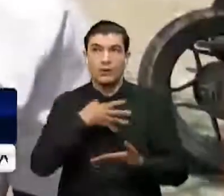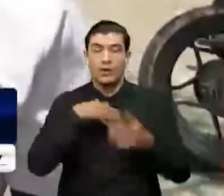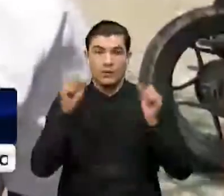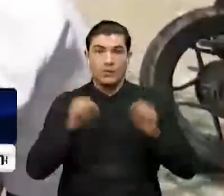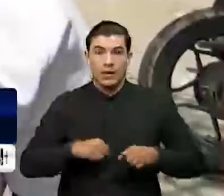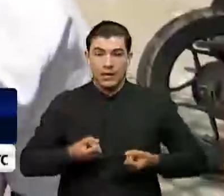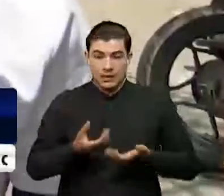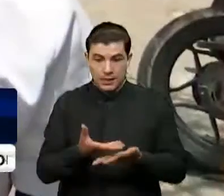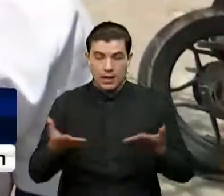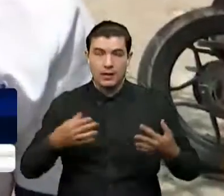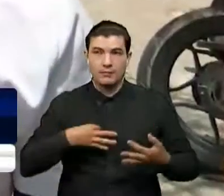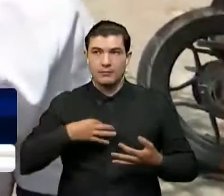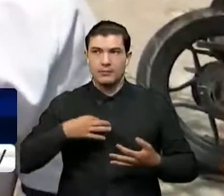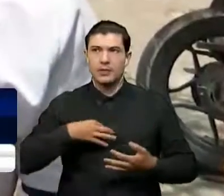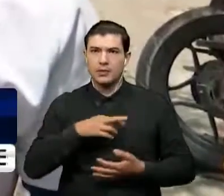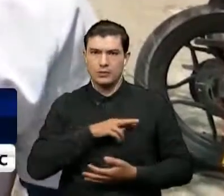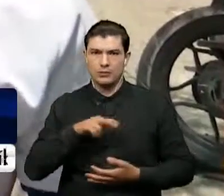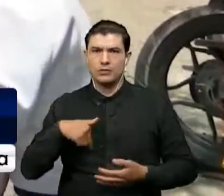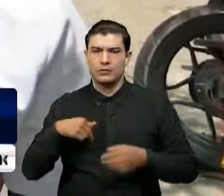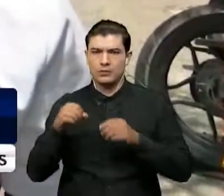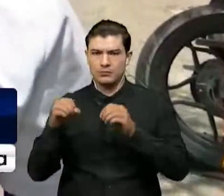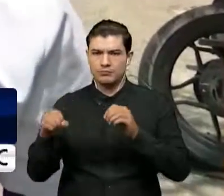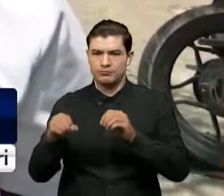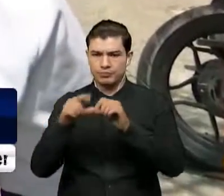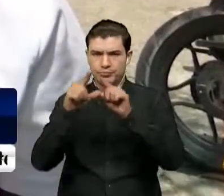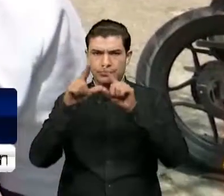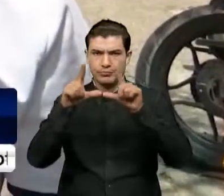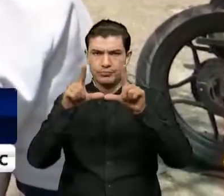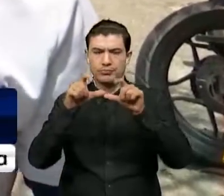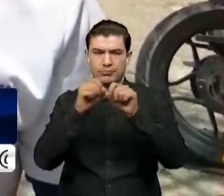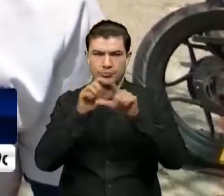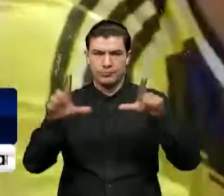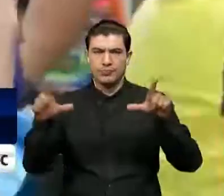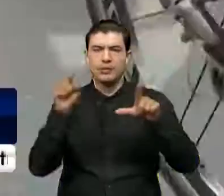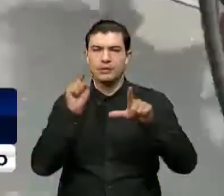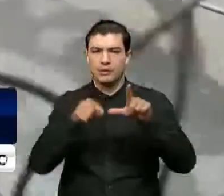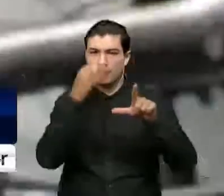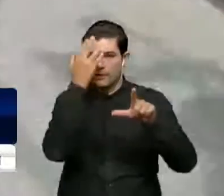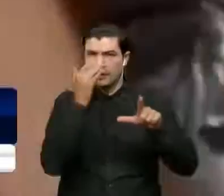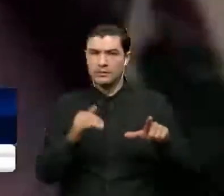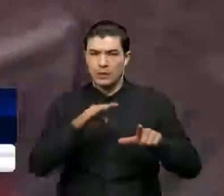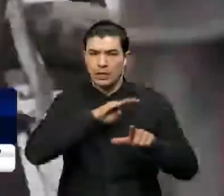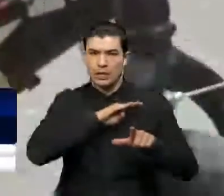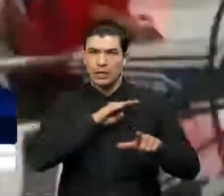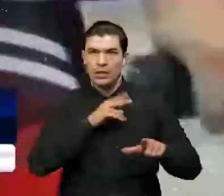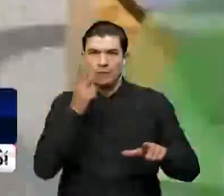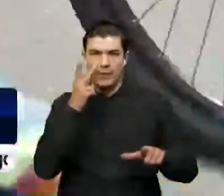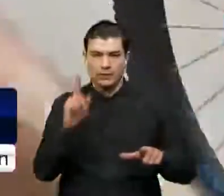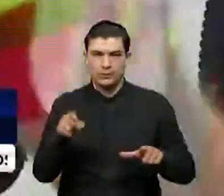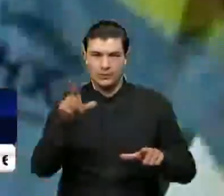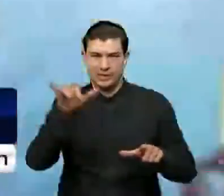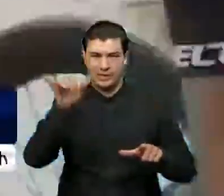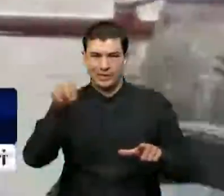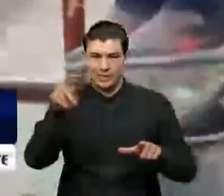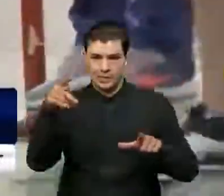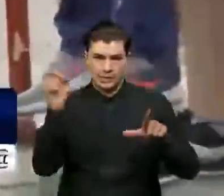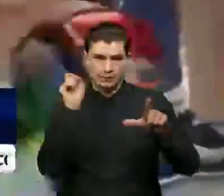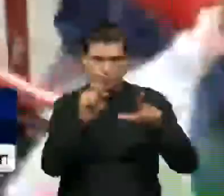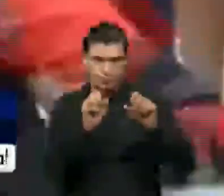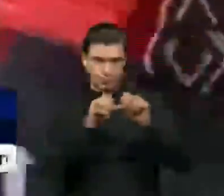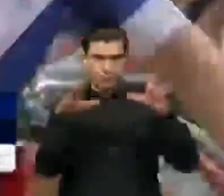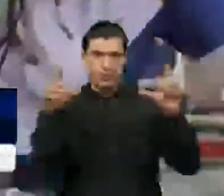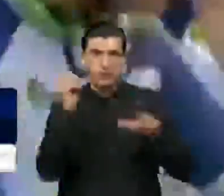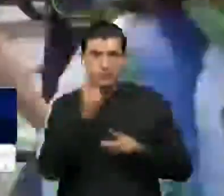bueno nosotros tenemos un link el que está en la en la página oficial de facebook de la alcaldía de floridablanca donde simplemente